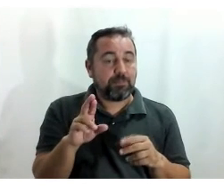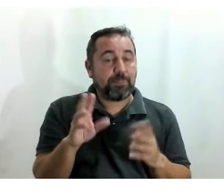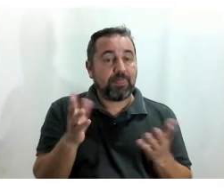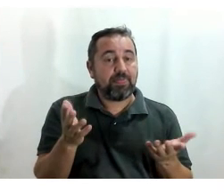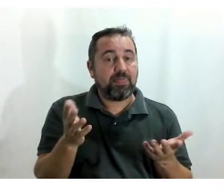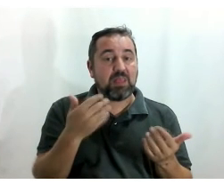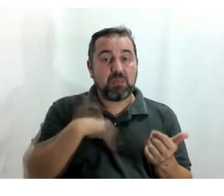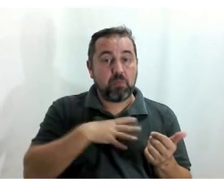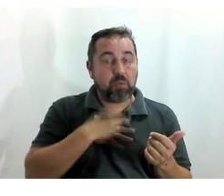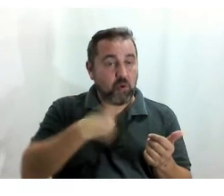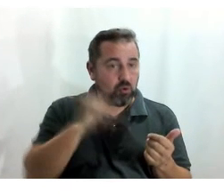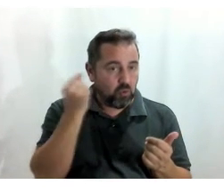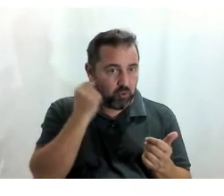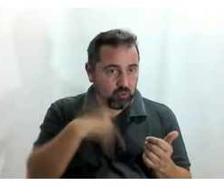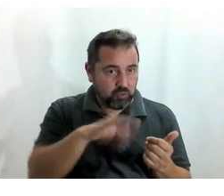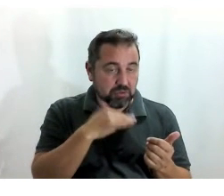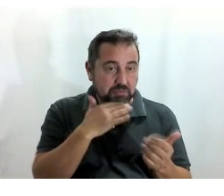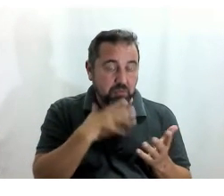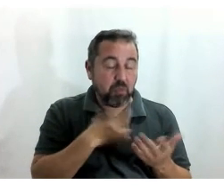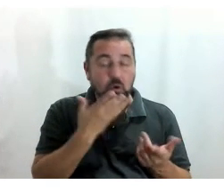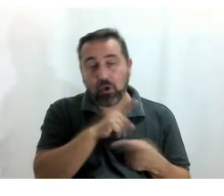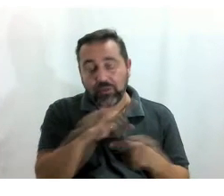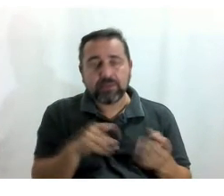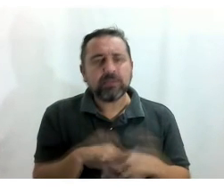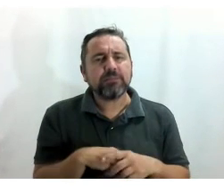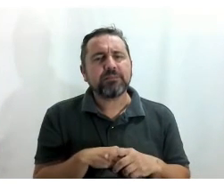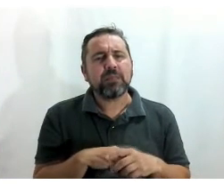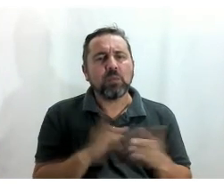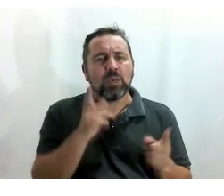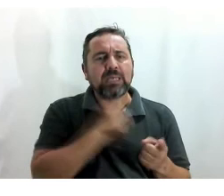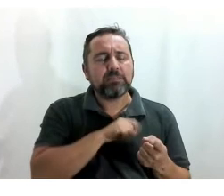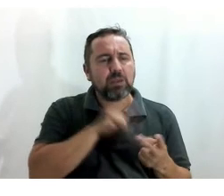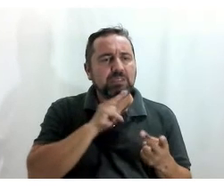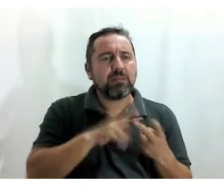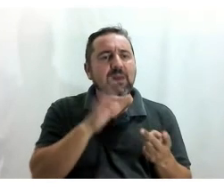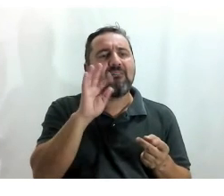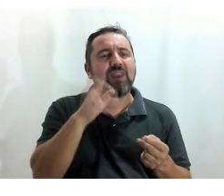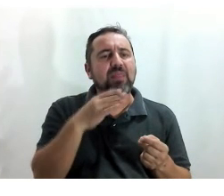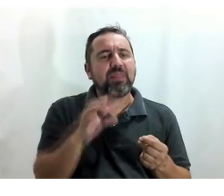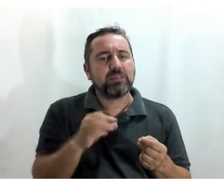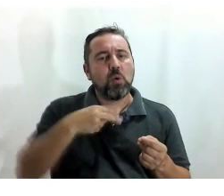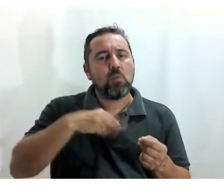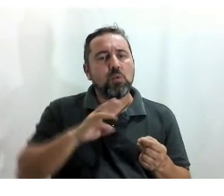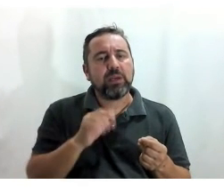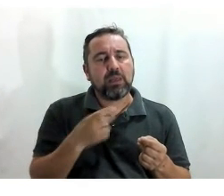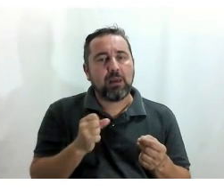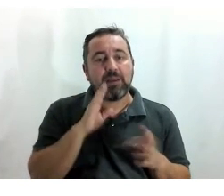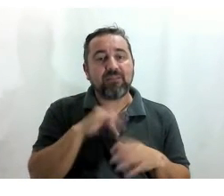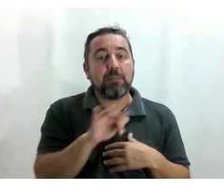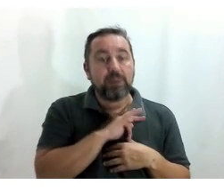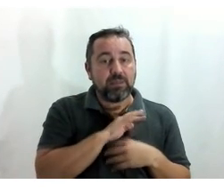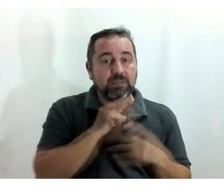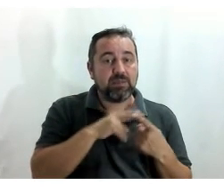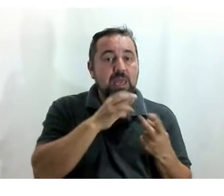oído hablar de él o lo conoceréis, fue descubierto por un español, Francis Mújica. Sin embargo, el premio Nobel se lo han llevado